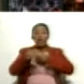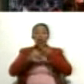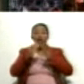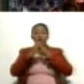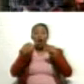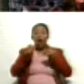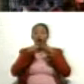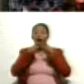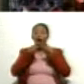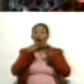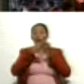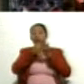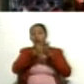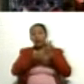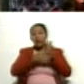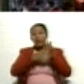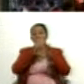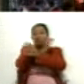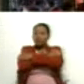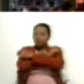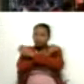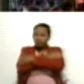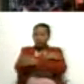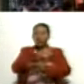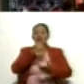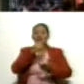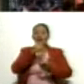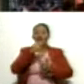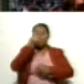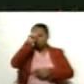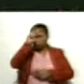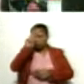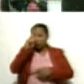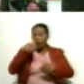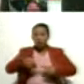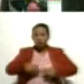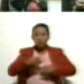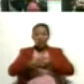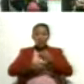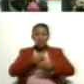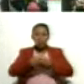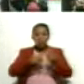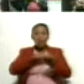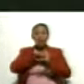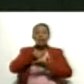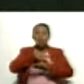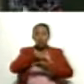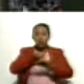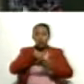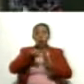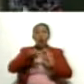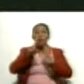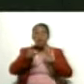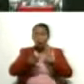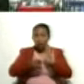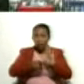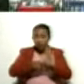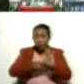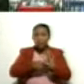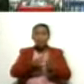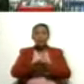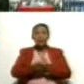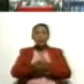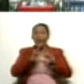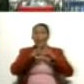los felicitamos, reconocemos el esfuerzo que se hizo. A los que participaron en